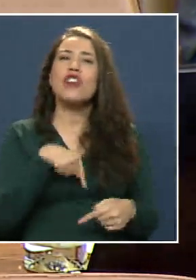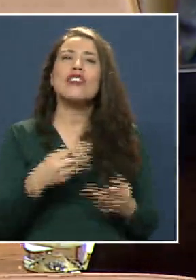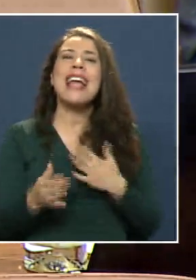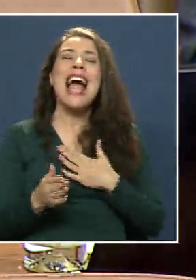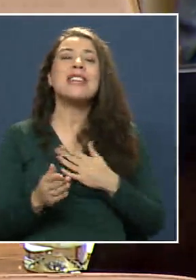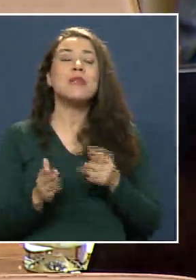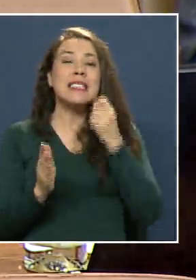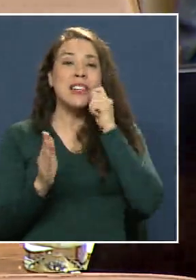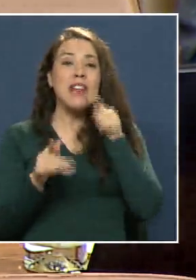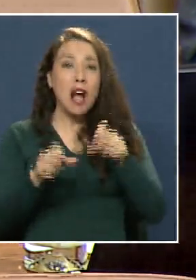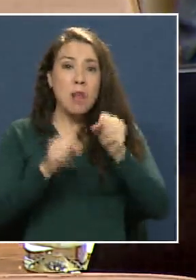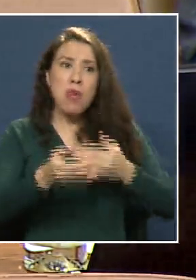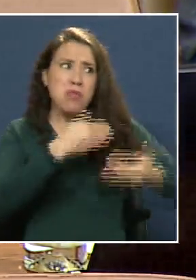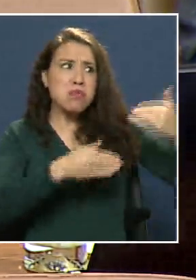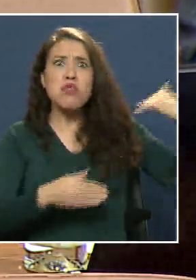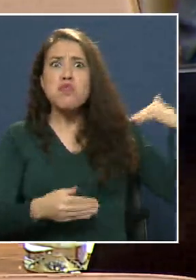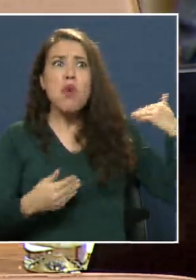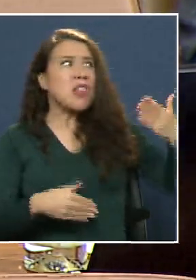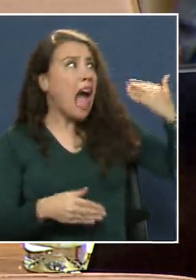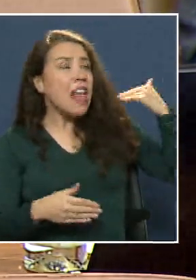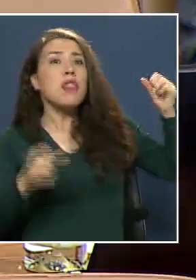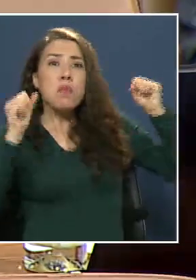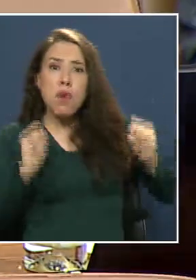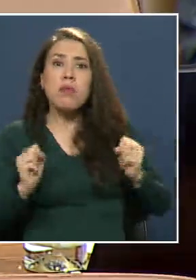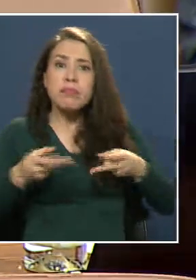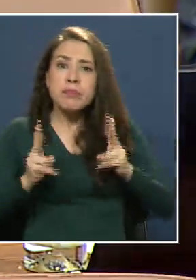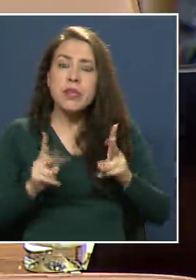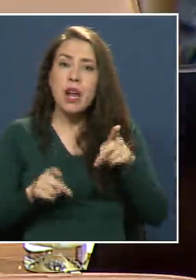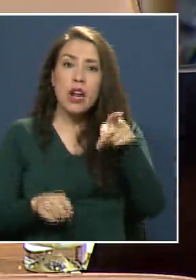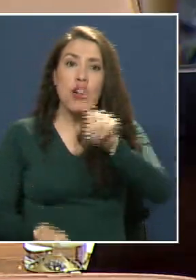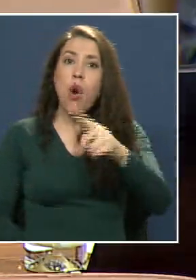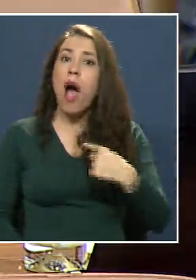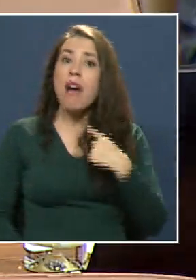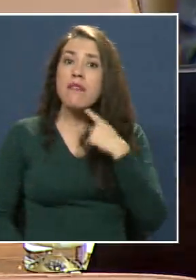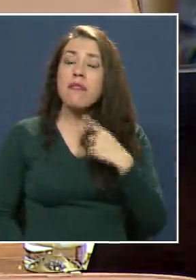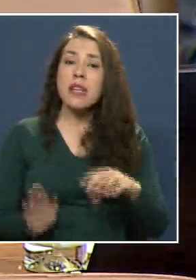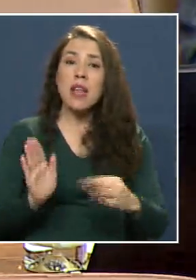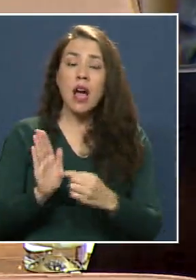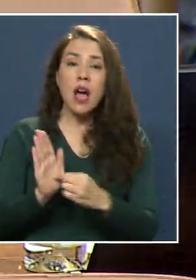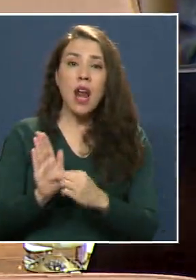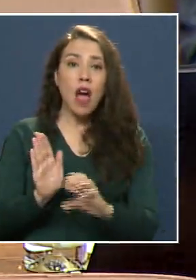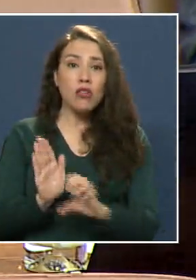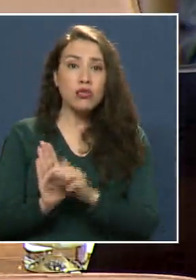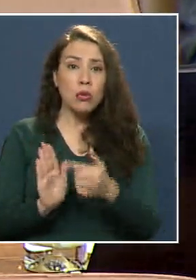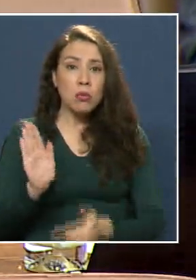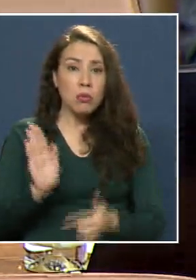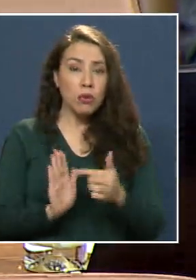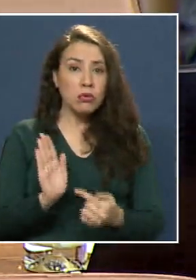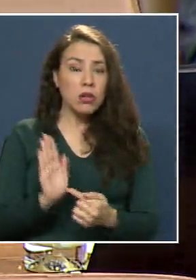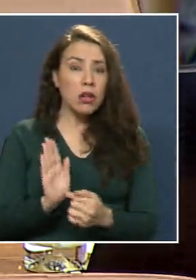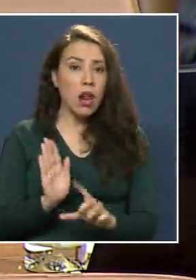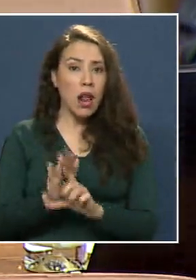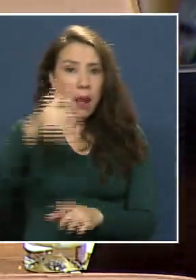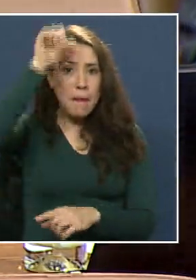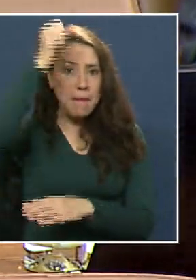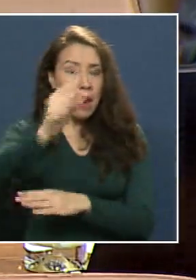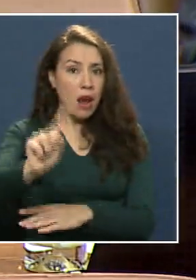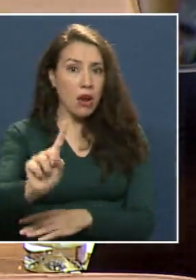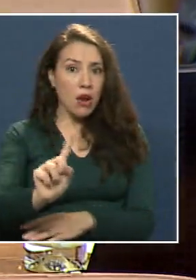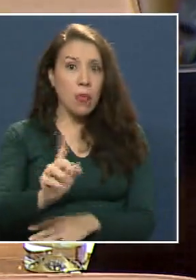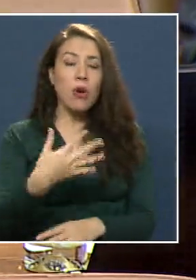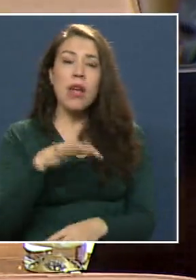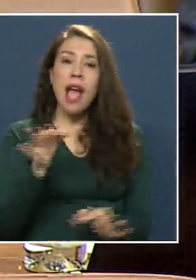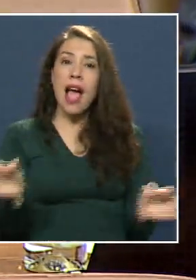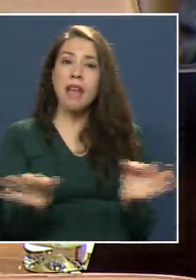retroactividad no es afectar el principio constitucional de la retroactividad de la ley penal, porque como dijo